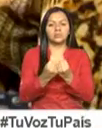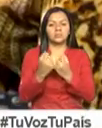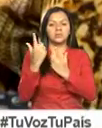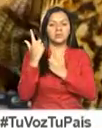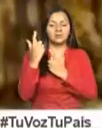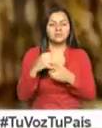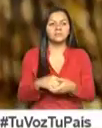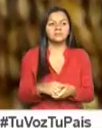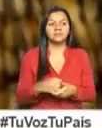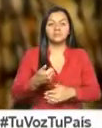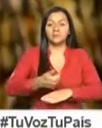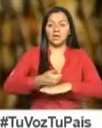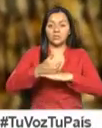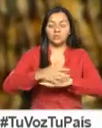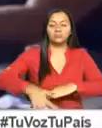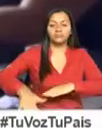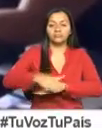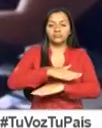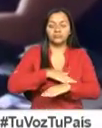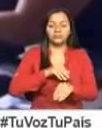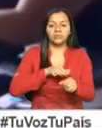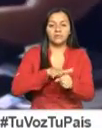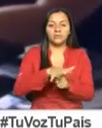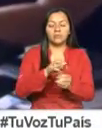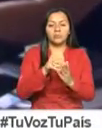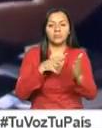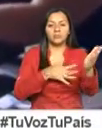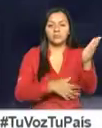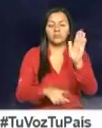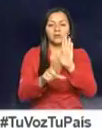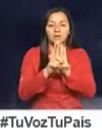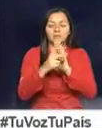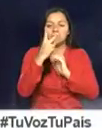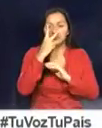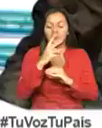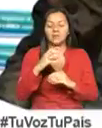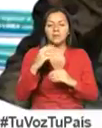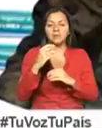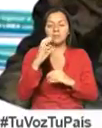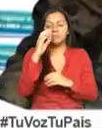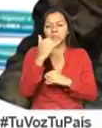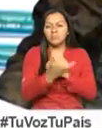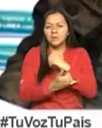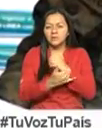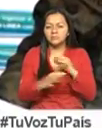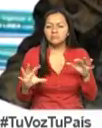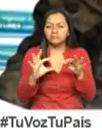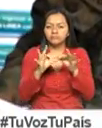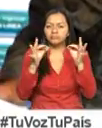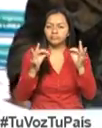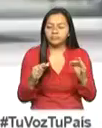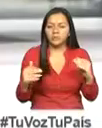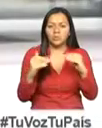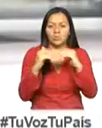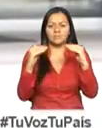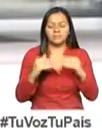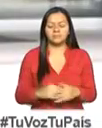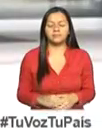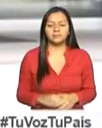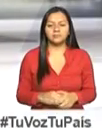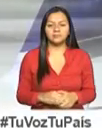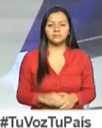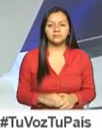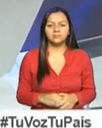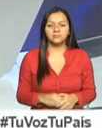Las autoridades insisten en que el proyecto de ley busca un país más justo y equitativo. Cristina Pavón, Noticiero